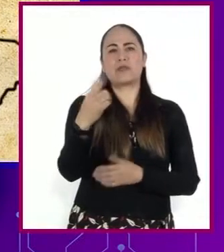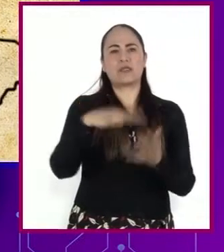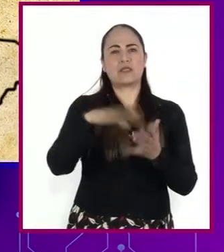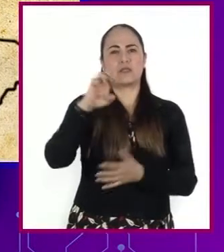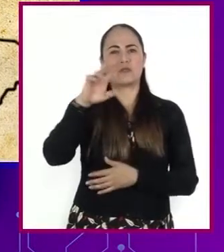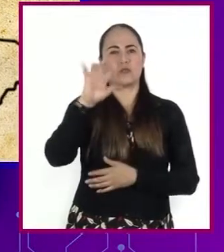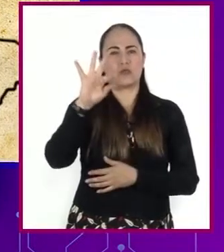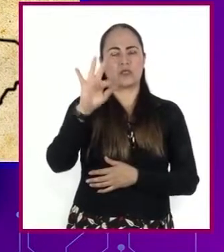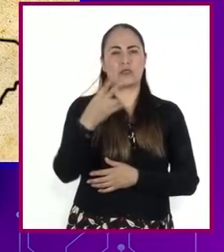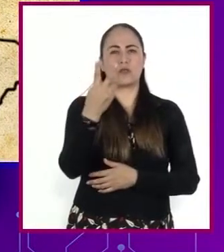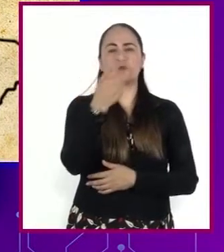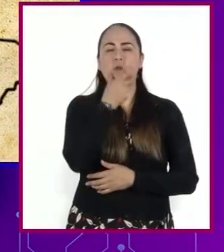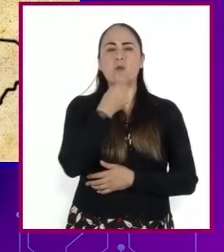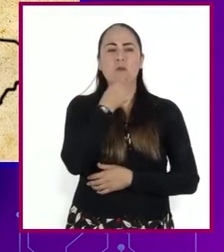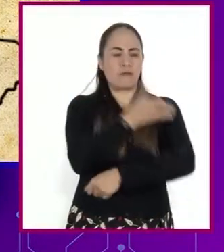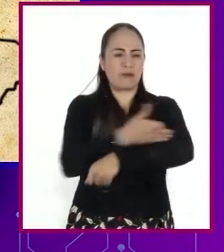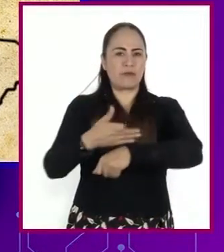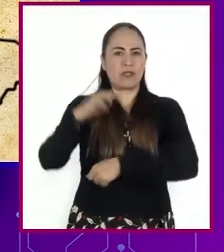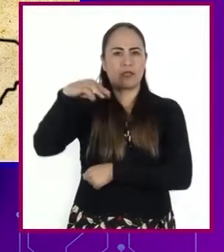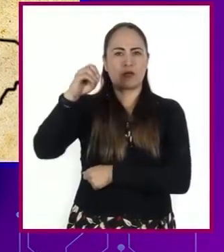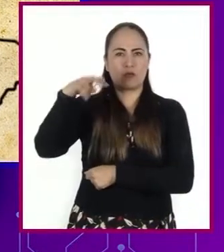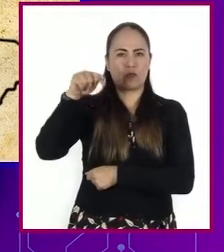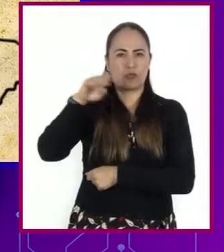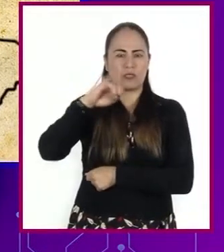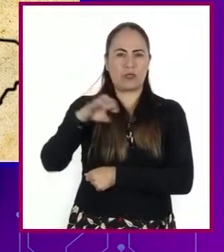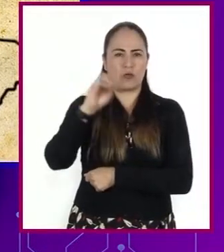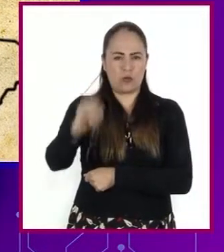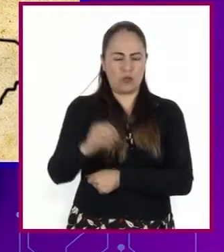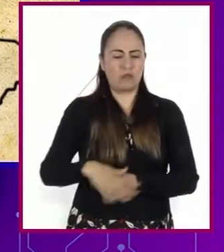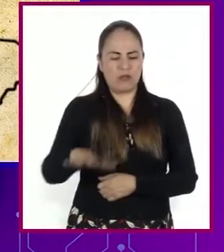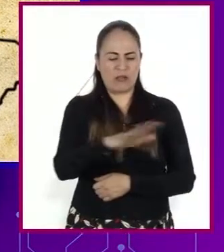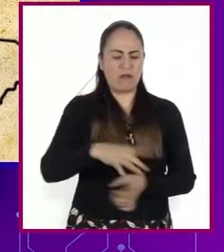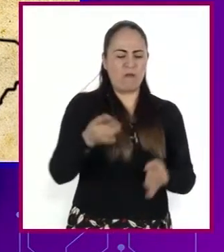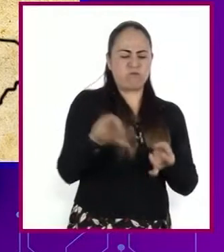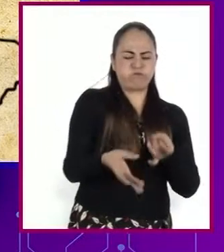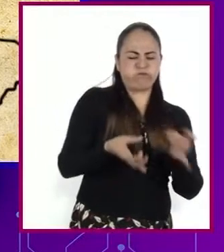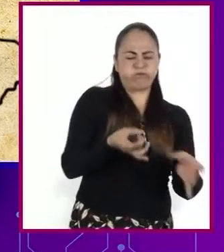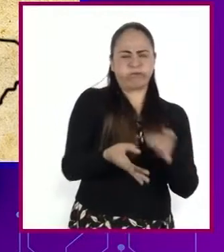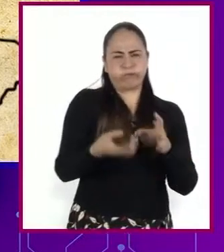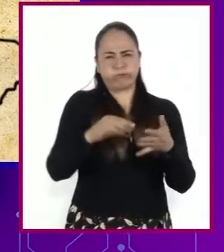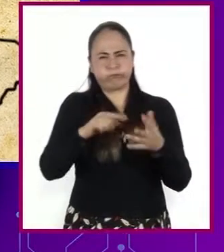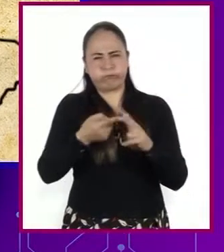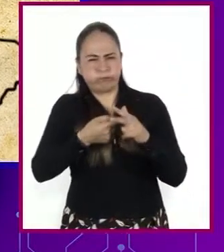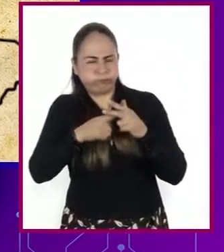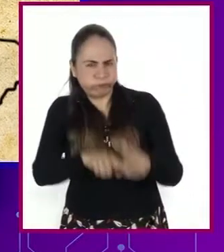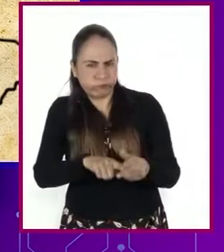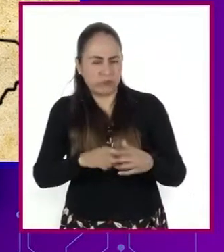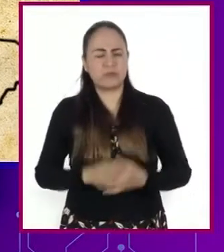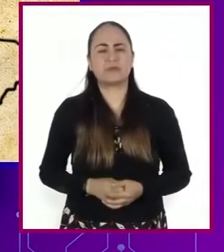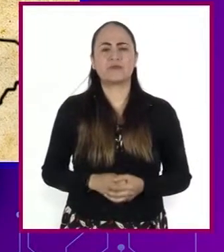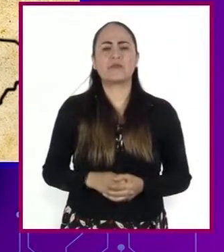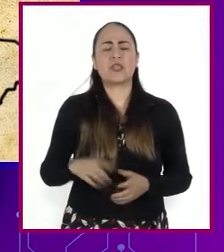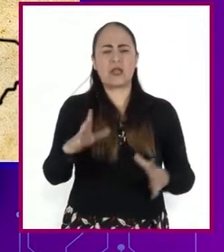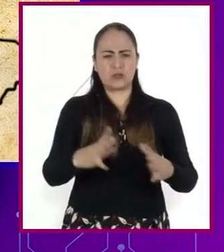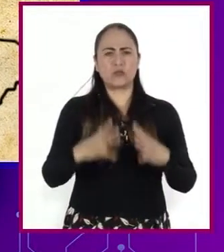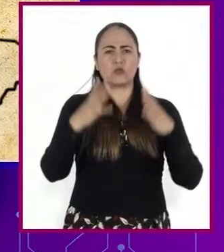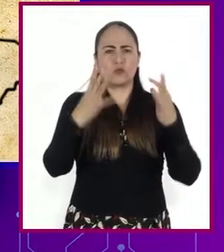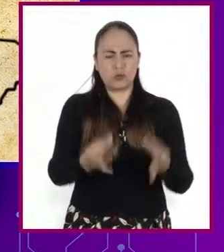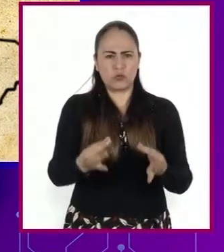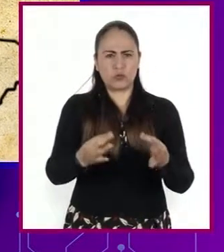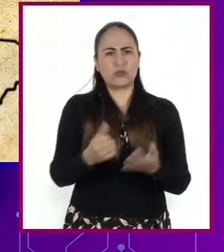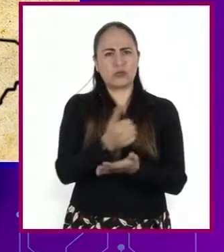del siglo XVI, con la fundación de la ciudad de Antequera, actual ciudad de Oaxaca, y con el nombramiento de Hernán Cortés